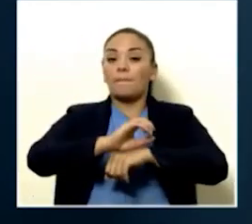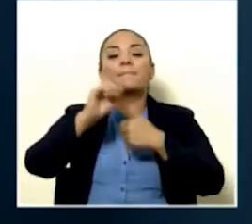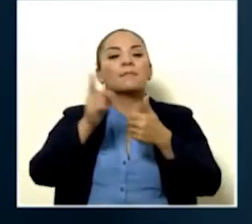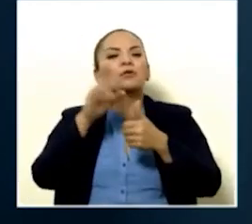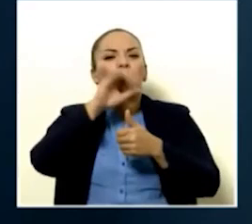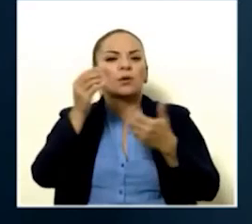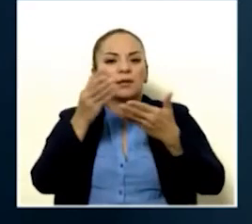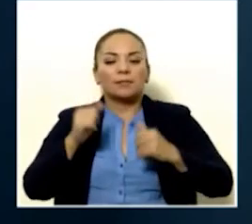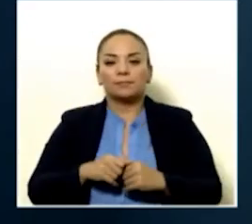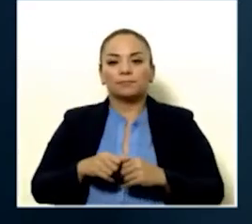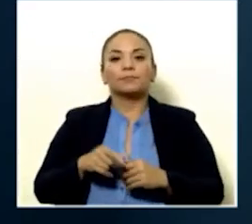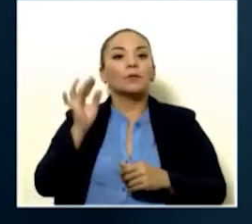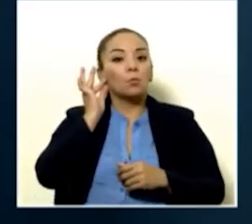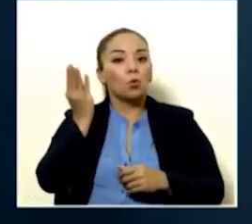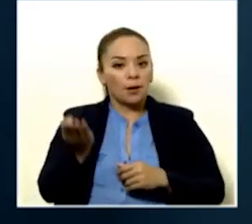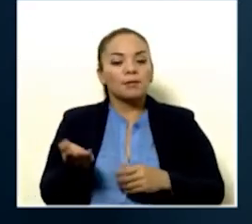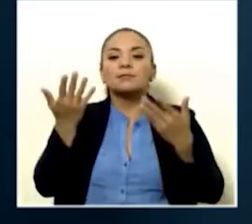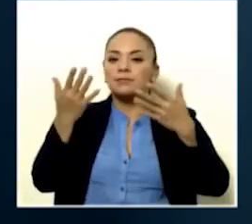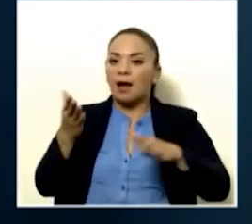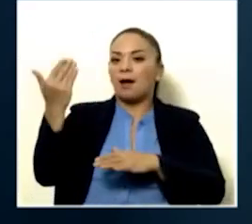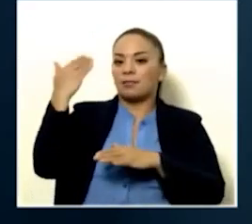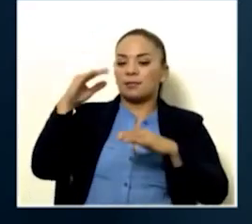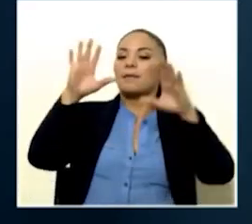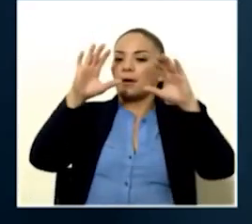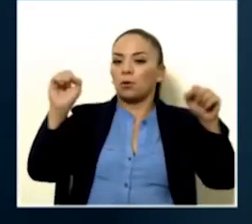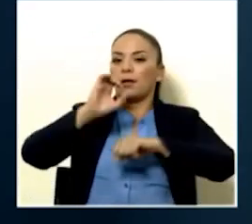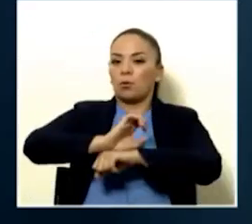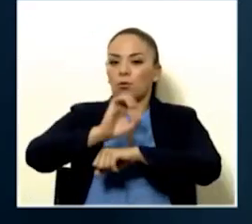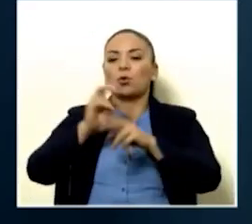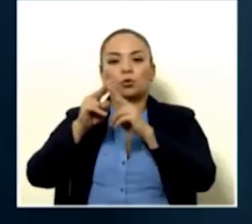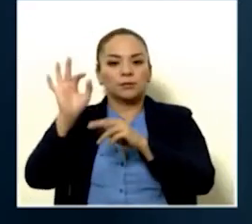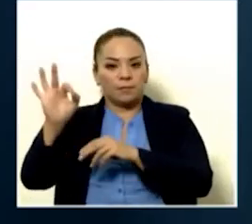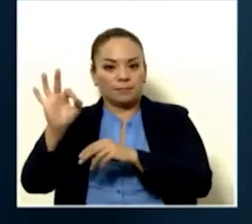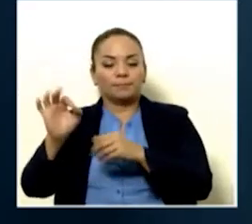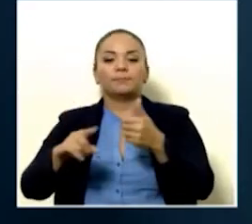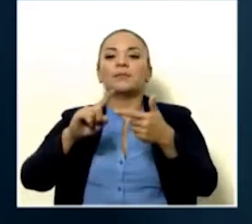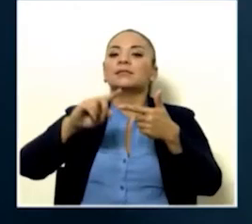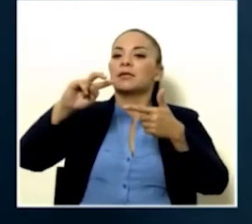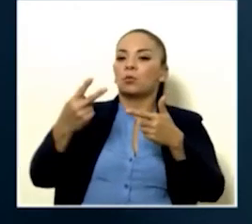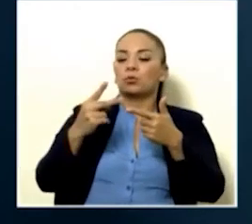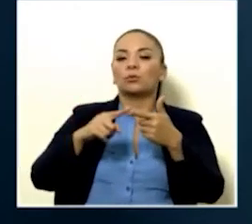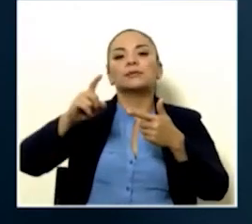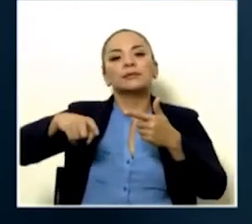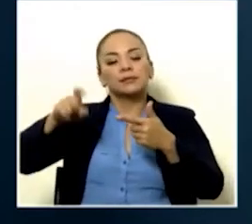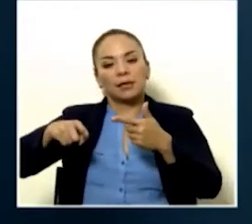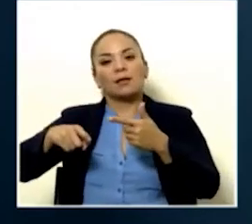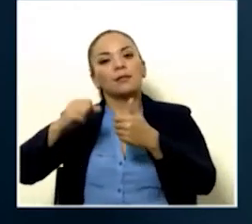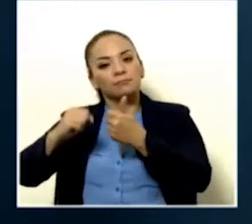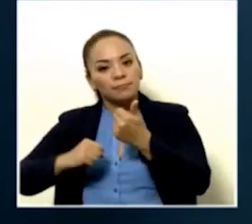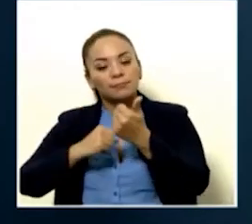primero que ella ya ha sido embajadora ante Ecuador, conoce bien. Segundo, la necesidad de reforzar